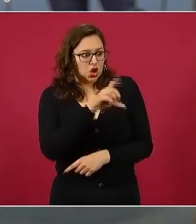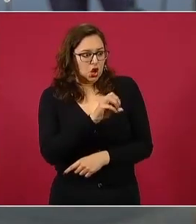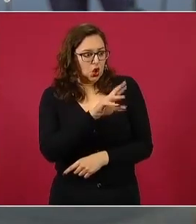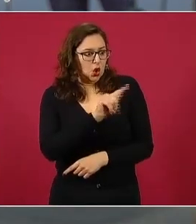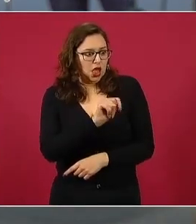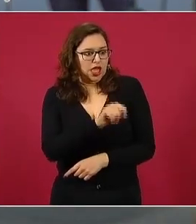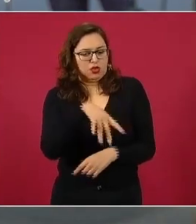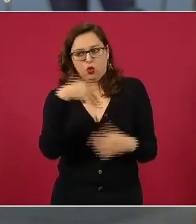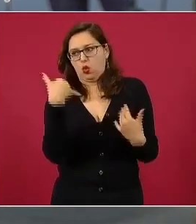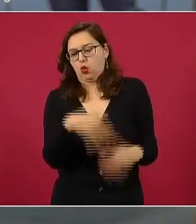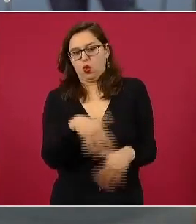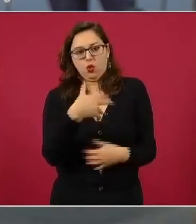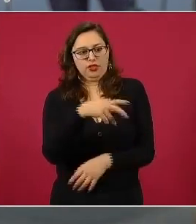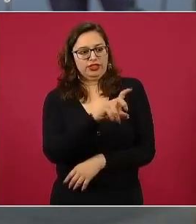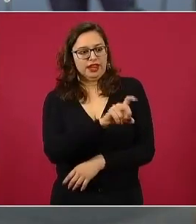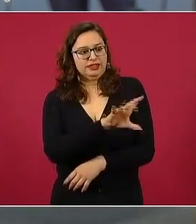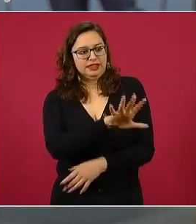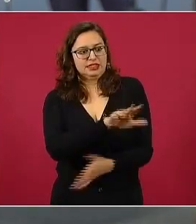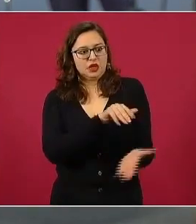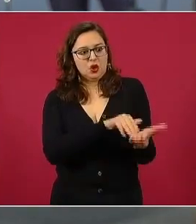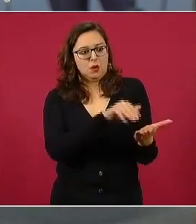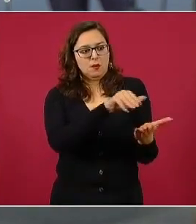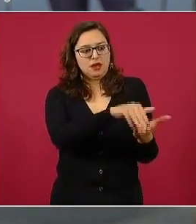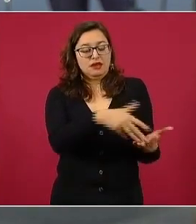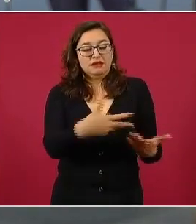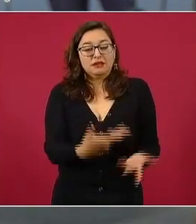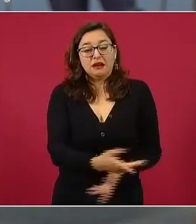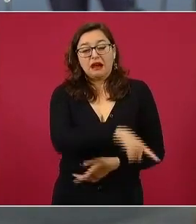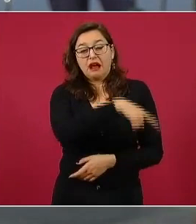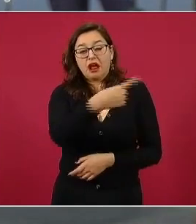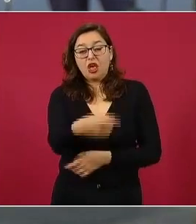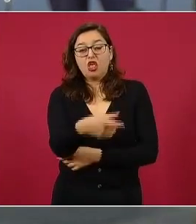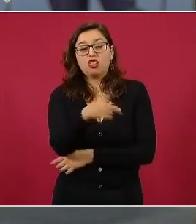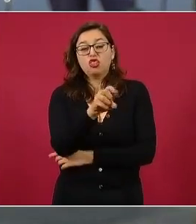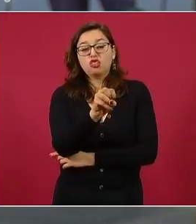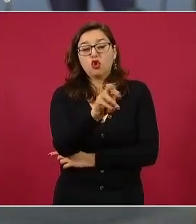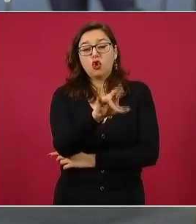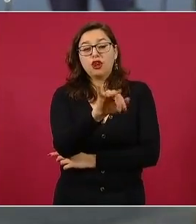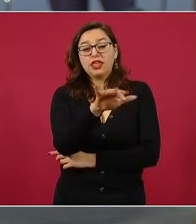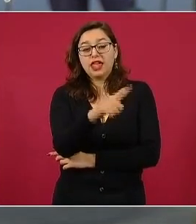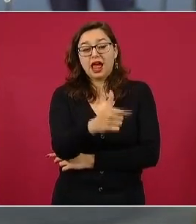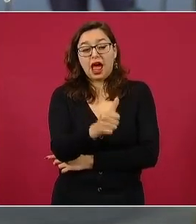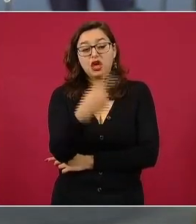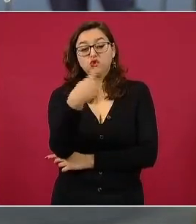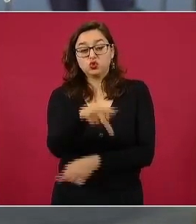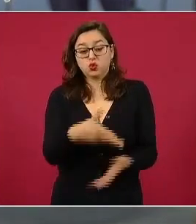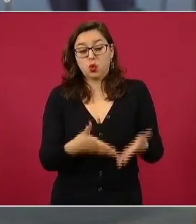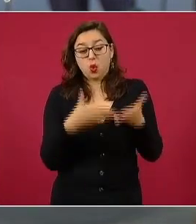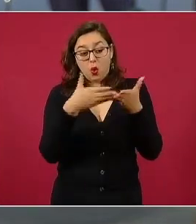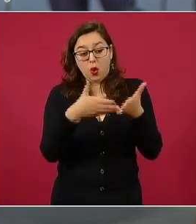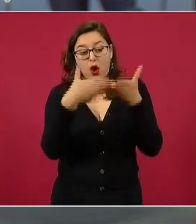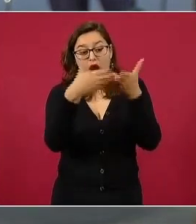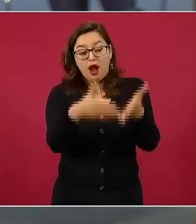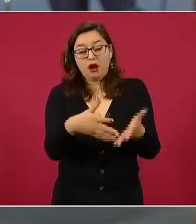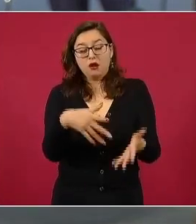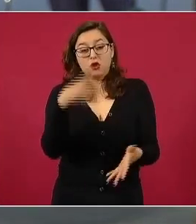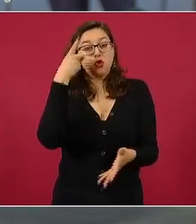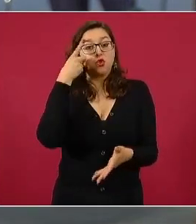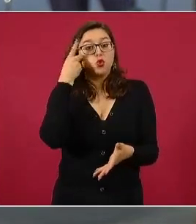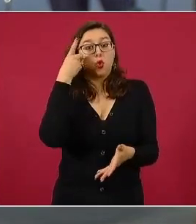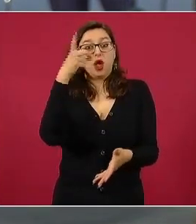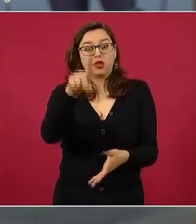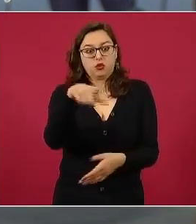millones, Joaquín López Dóriga, imagínense, tiene un yate de 40 millones de pesos. ¿Qué reportero aquí sentado tiene un